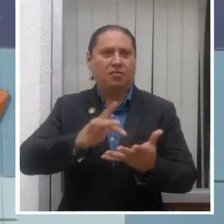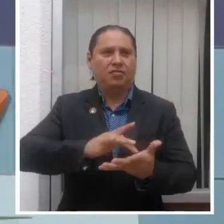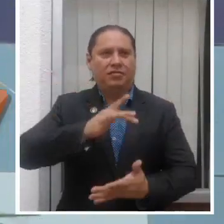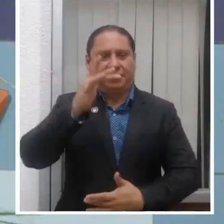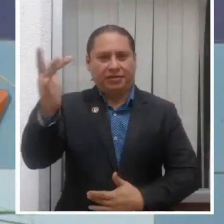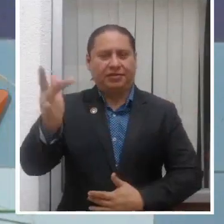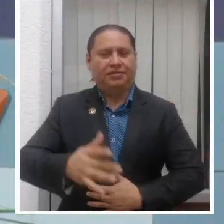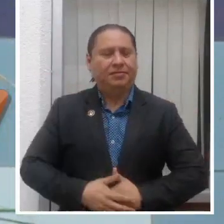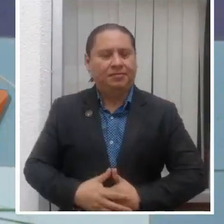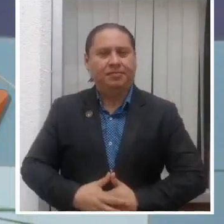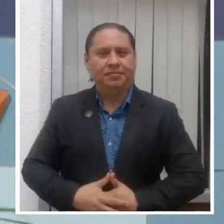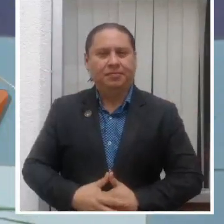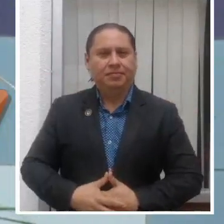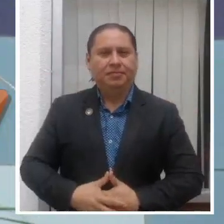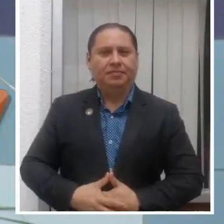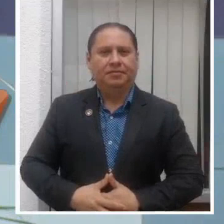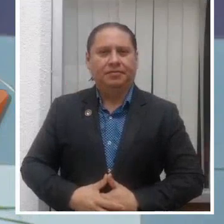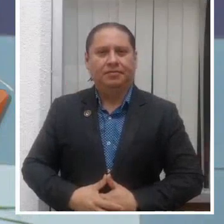gracias.